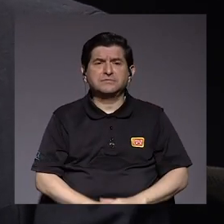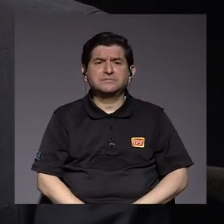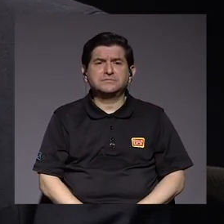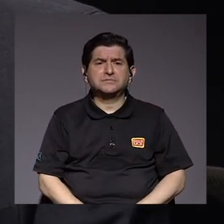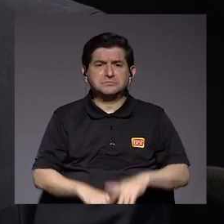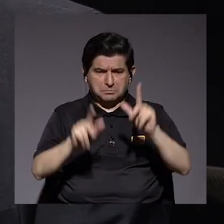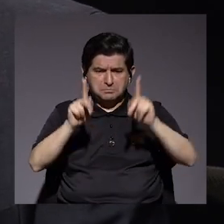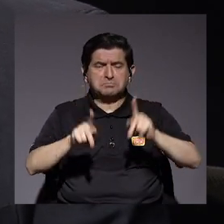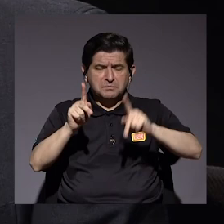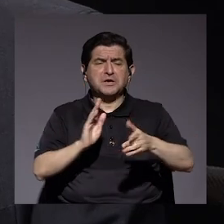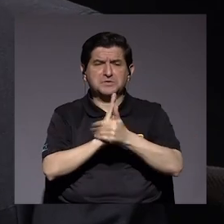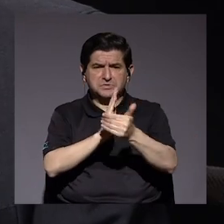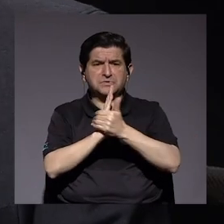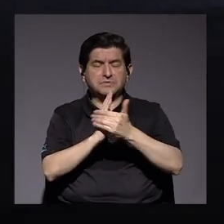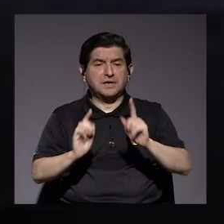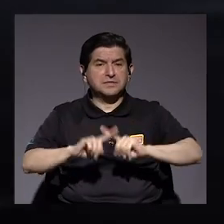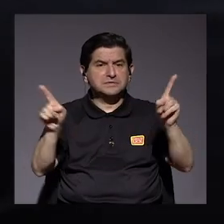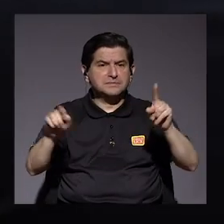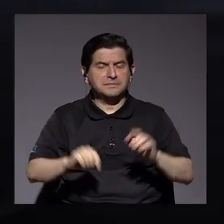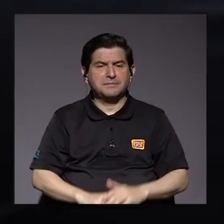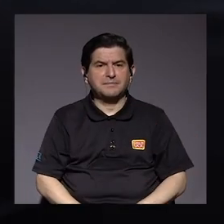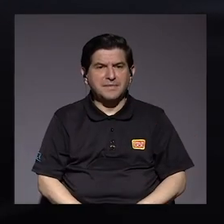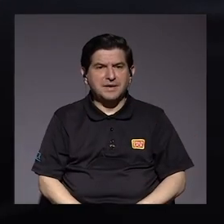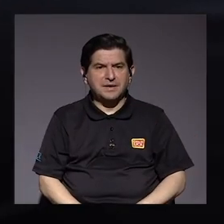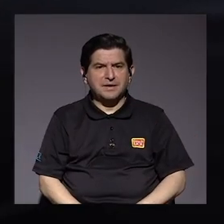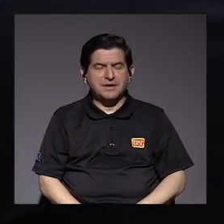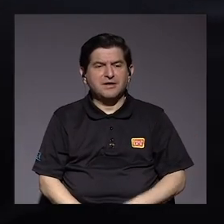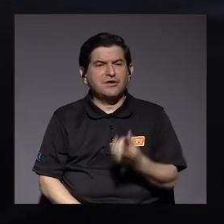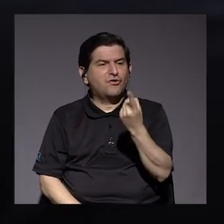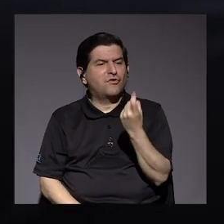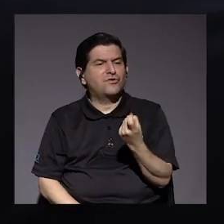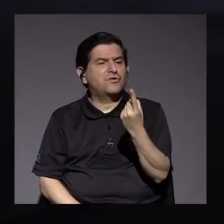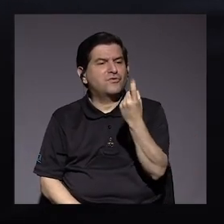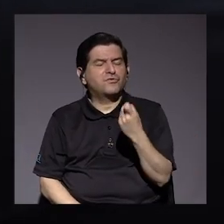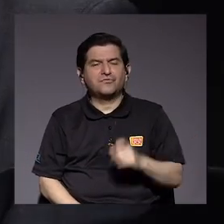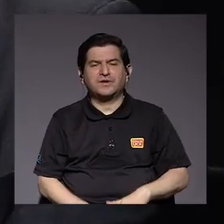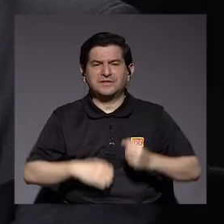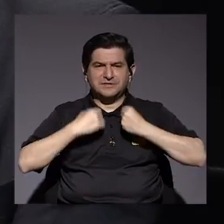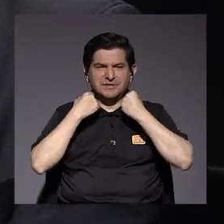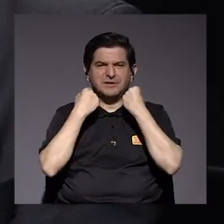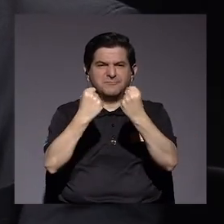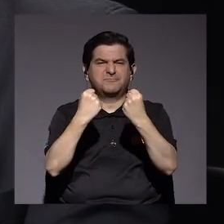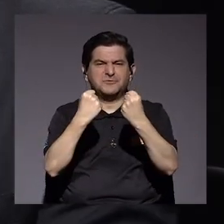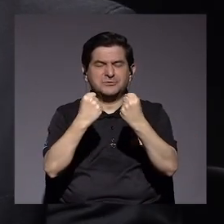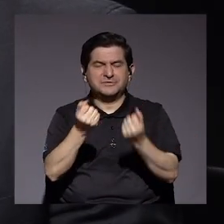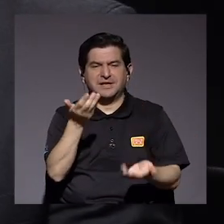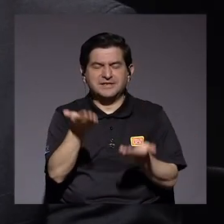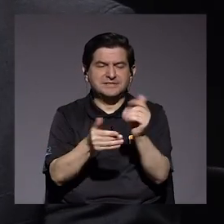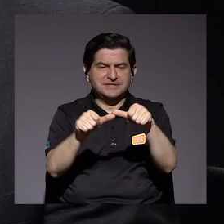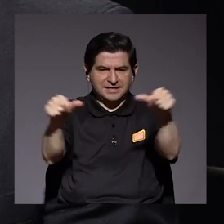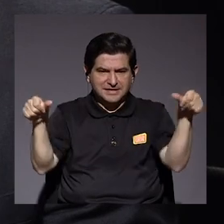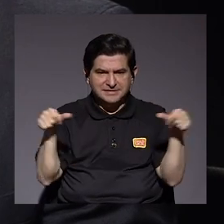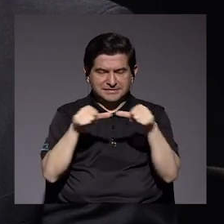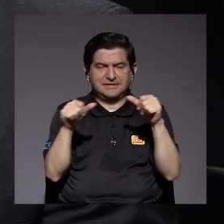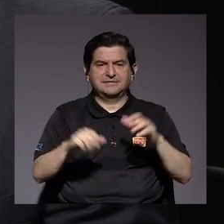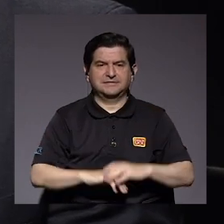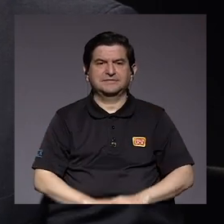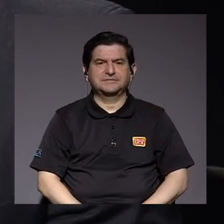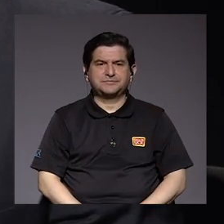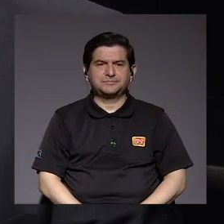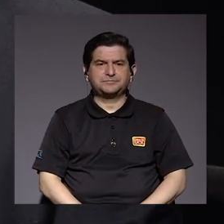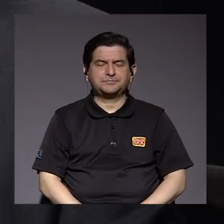hay talento pero en la mesa en la mesa nos está faltando fortalecer algunas algunas áreas